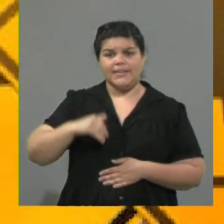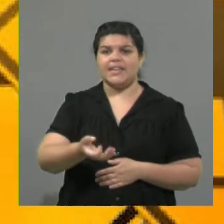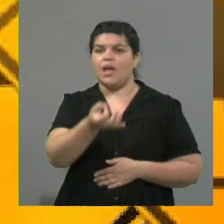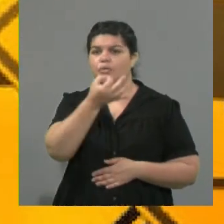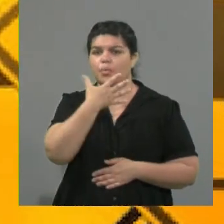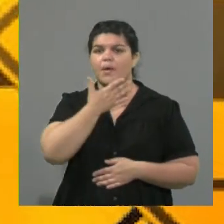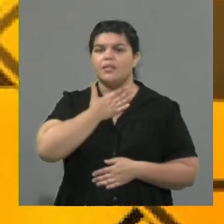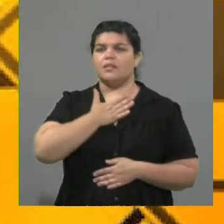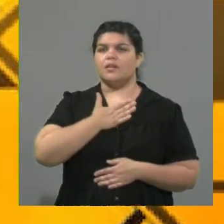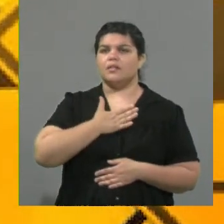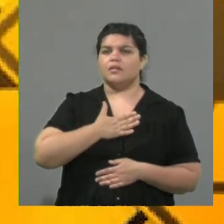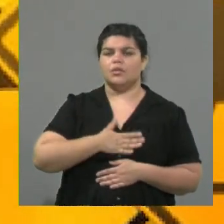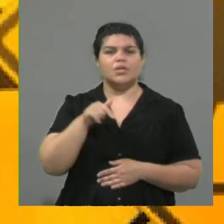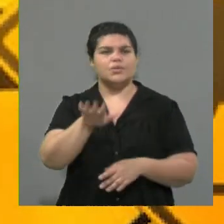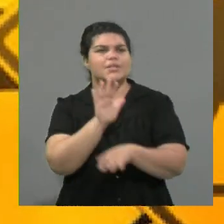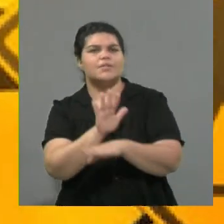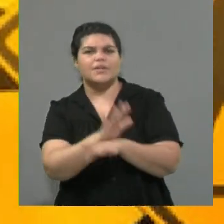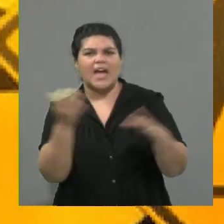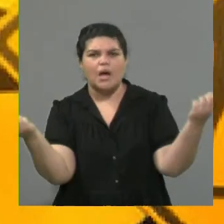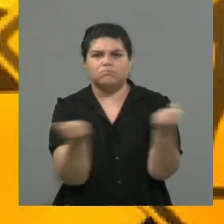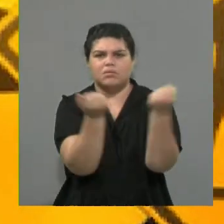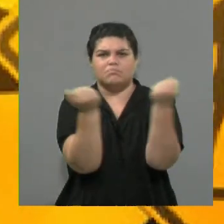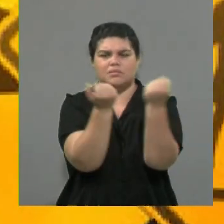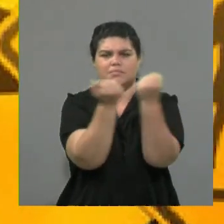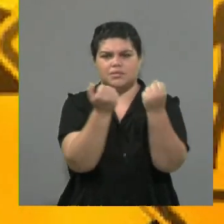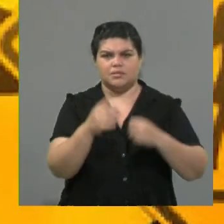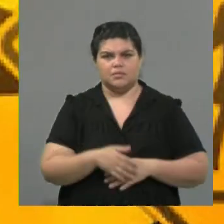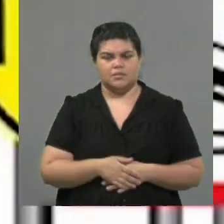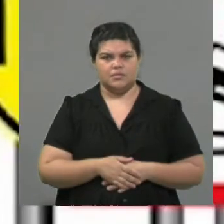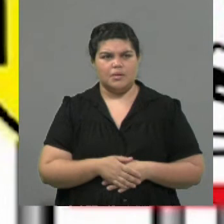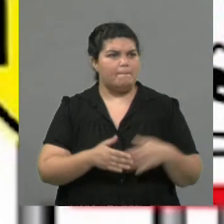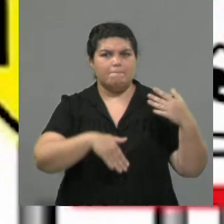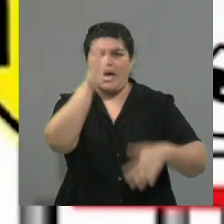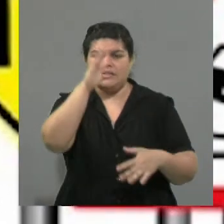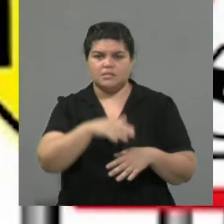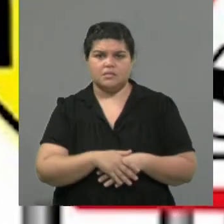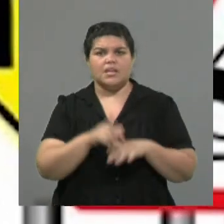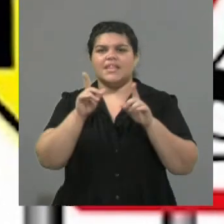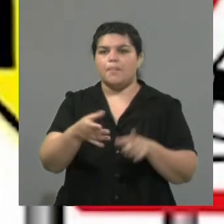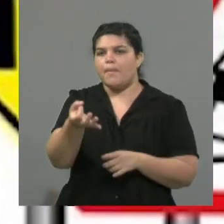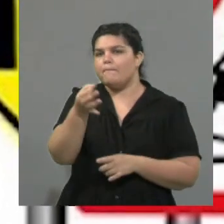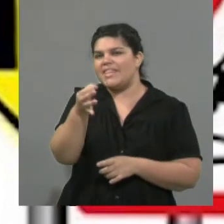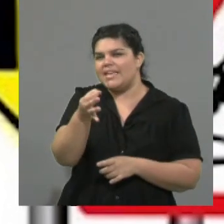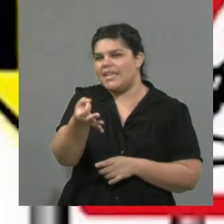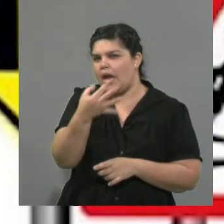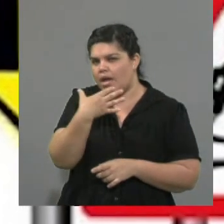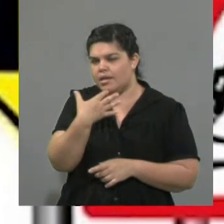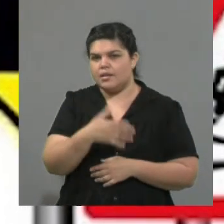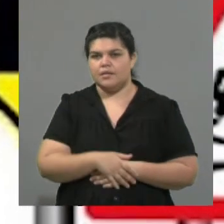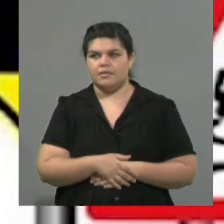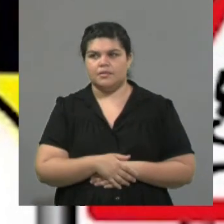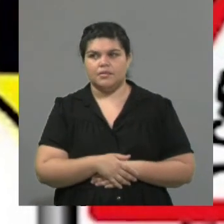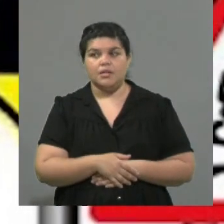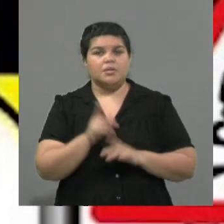ver con el incremento de siniestros. El exceso de antihistamínicos, que en esta época por razones de